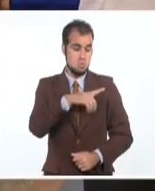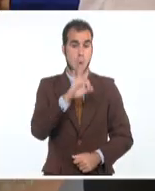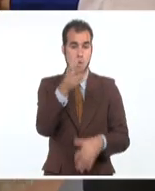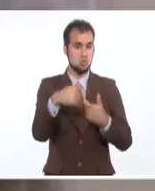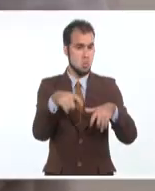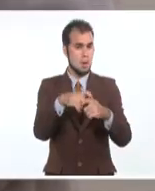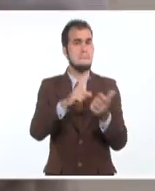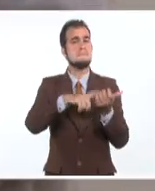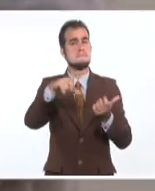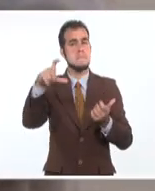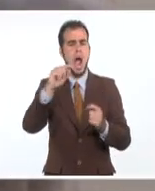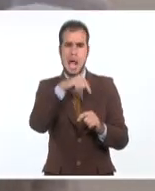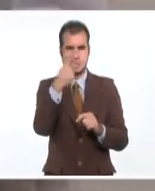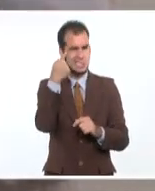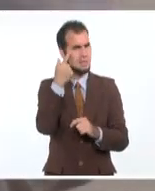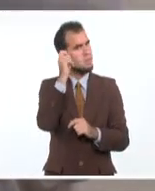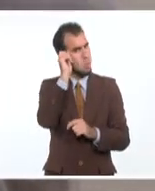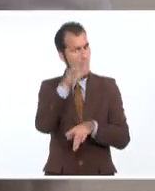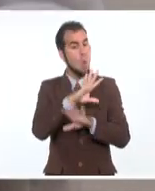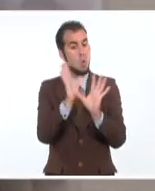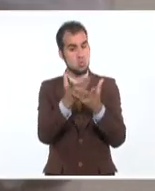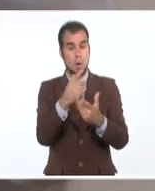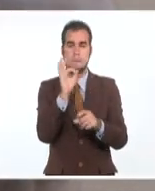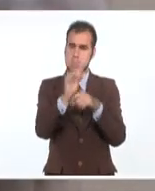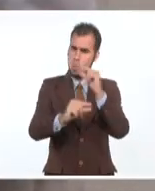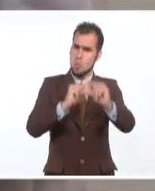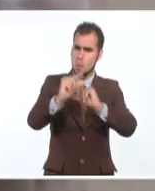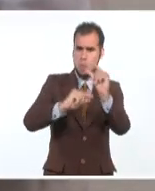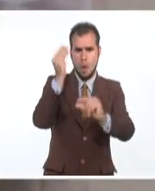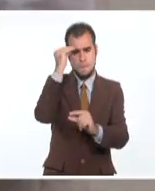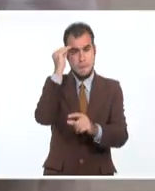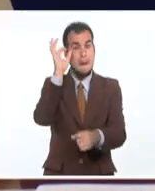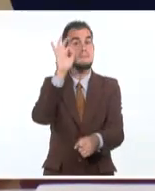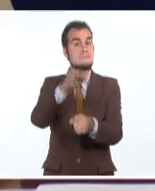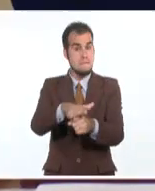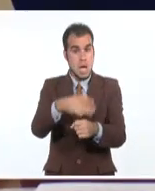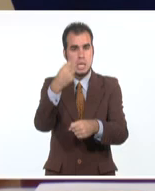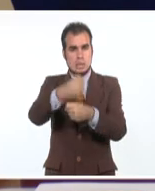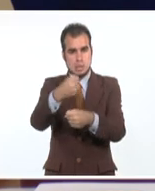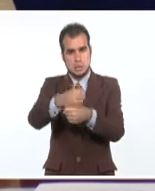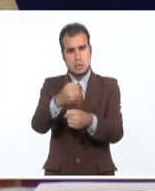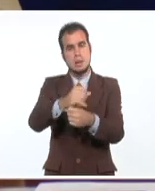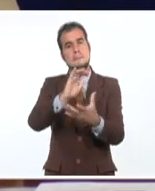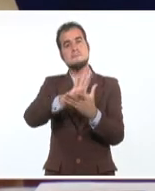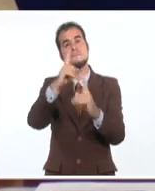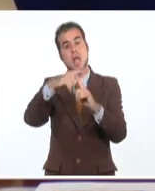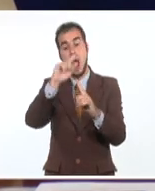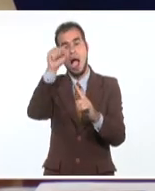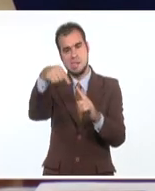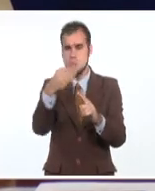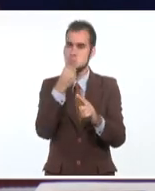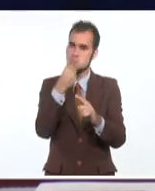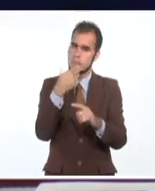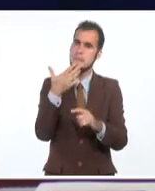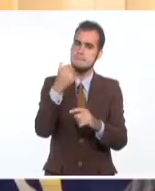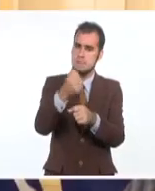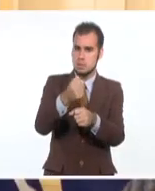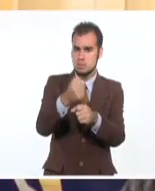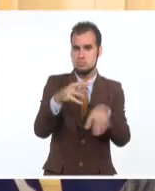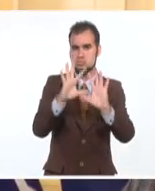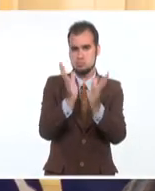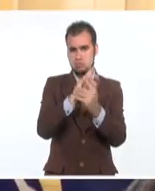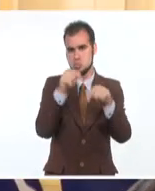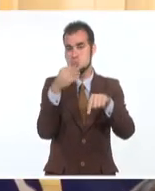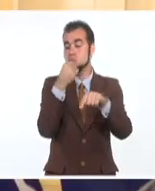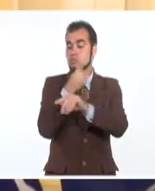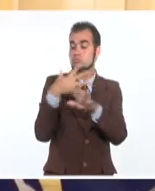y enseñanzas que tendrán una aplicación desde la práctica en Matanzas para dinamizar la vida interna de la organización y así reafirmar la